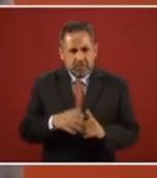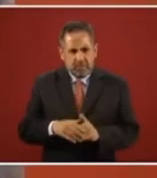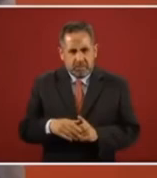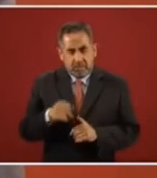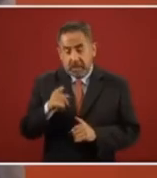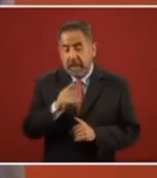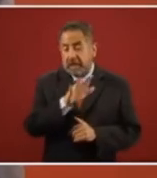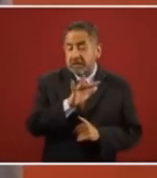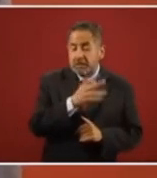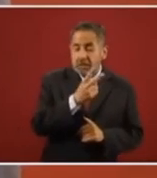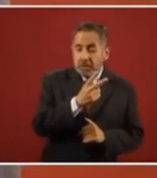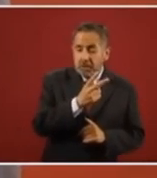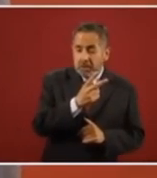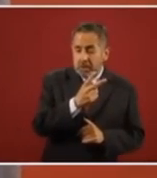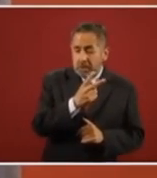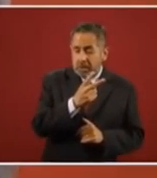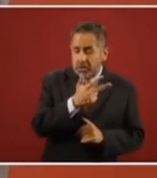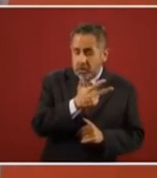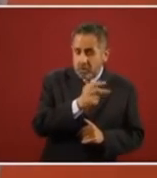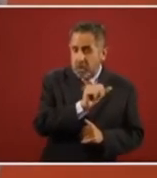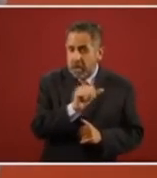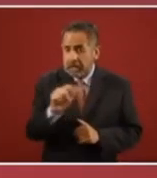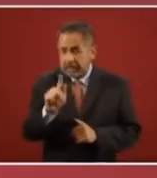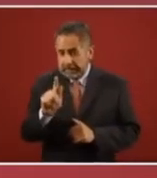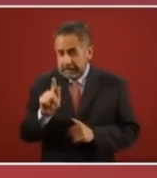58 al